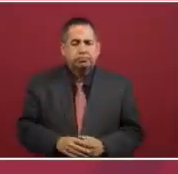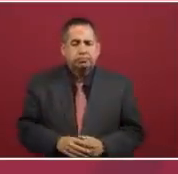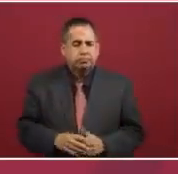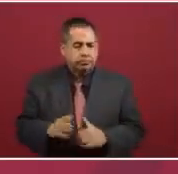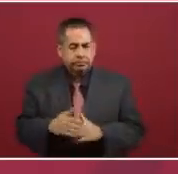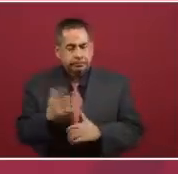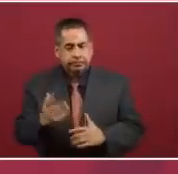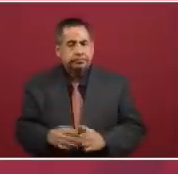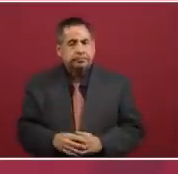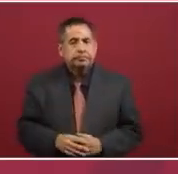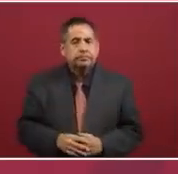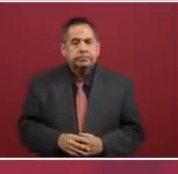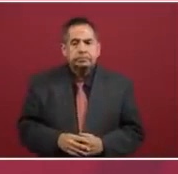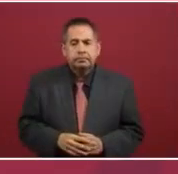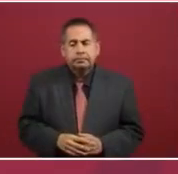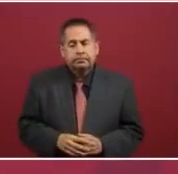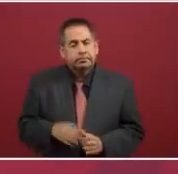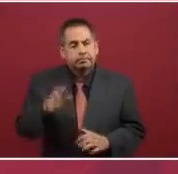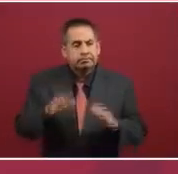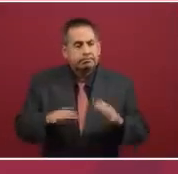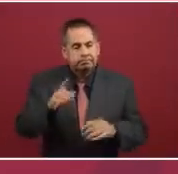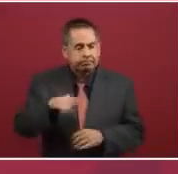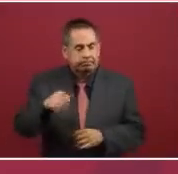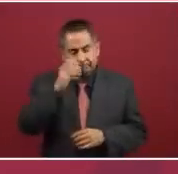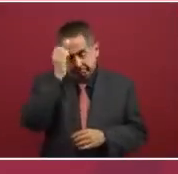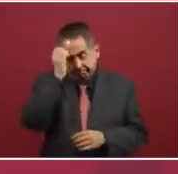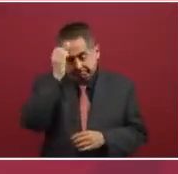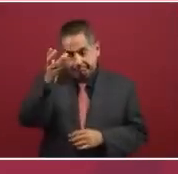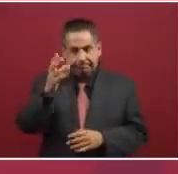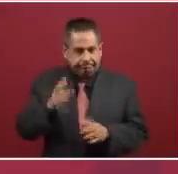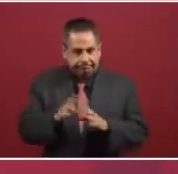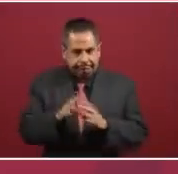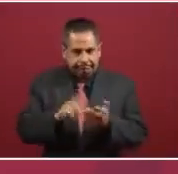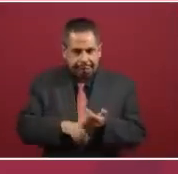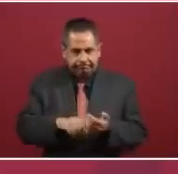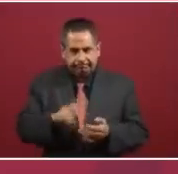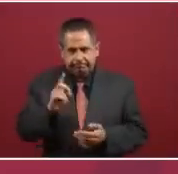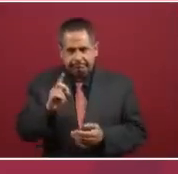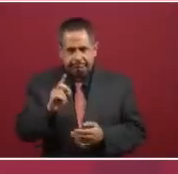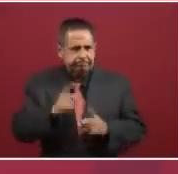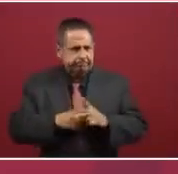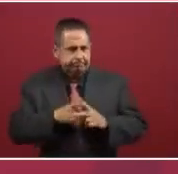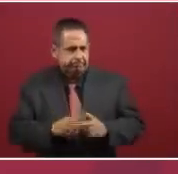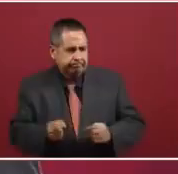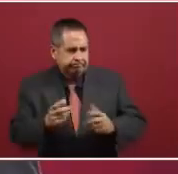porque suelen olvidarse estos datos.